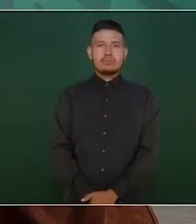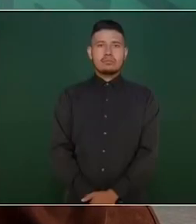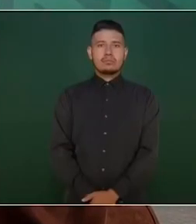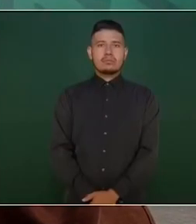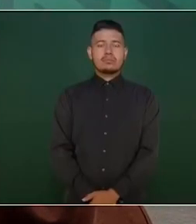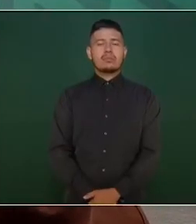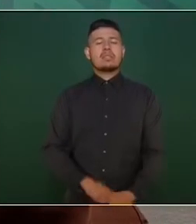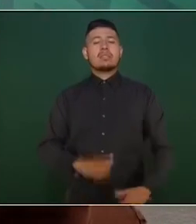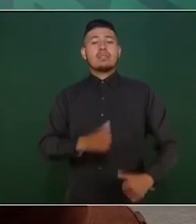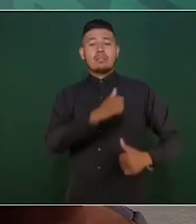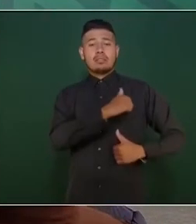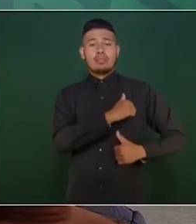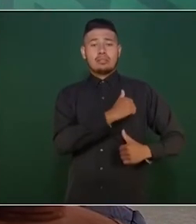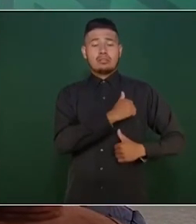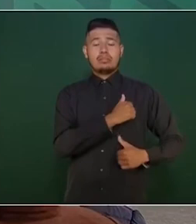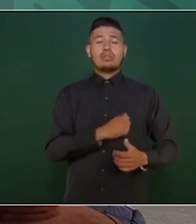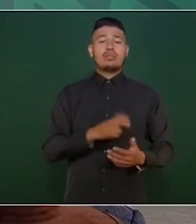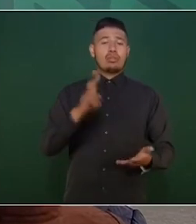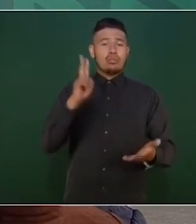2.897 del Ejército y